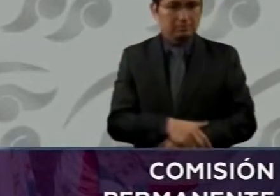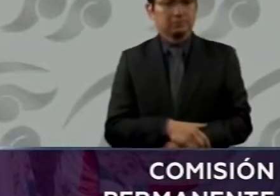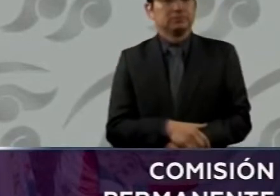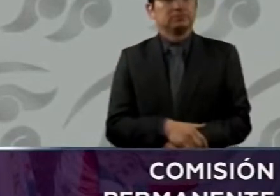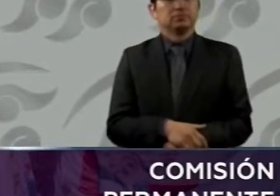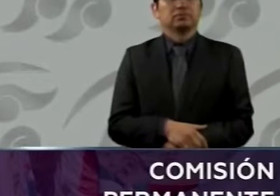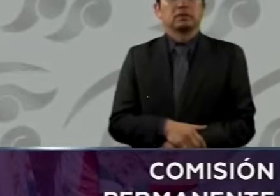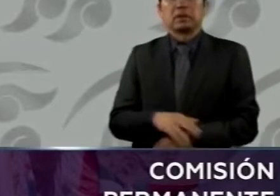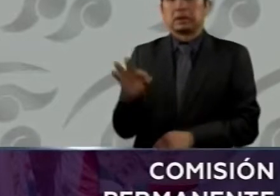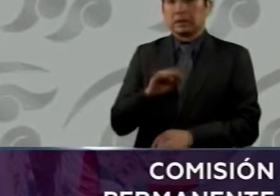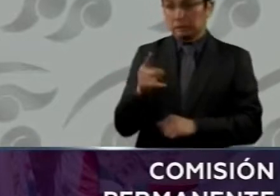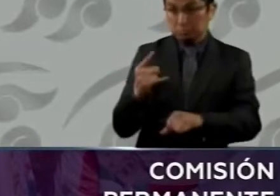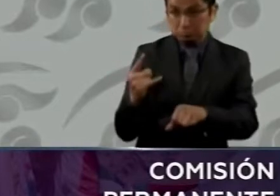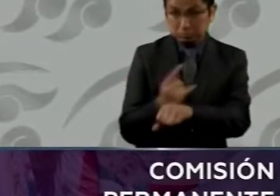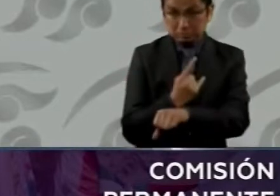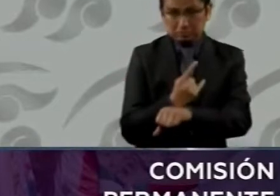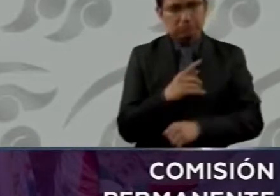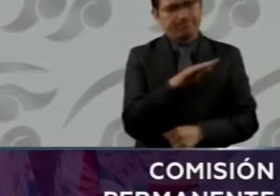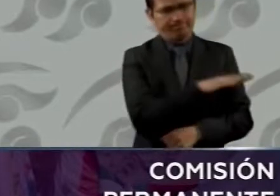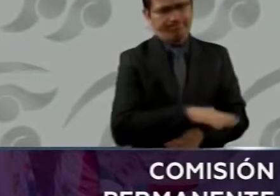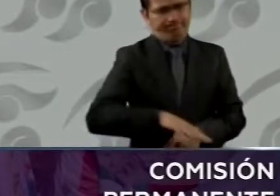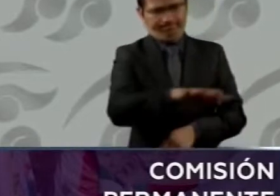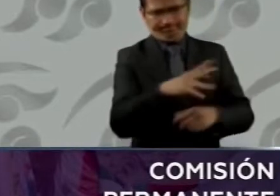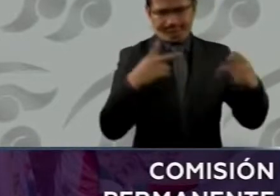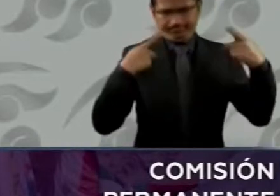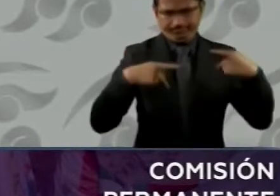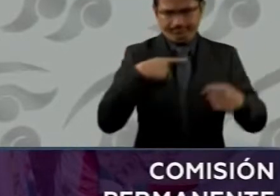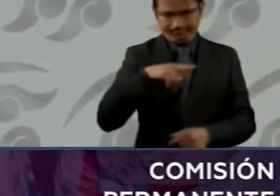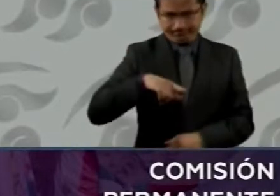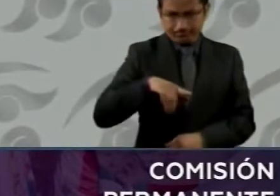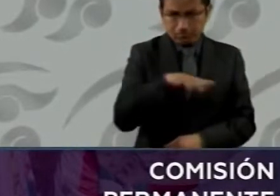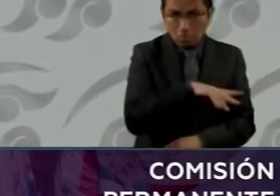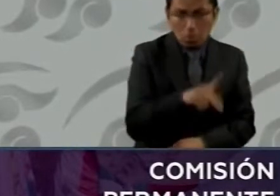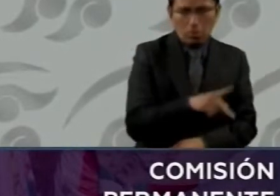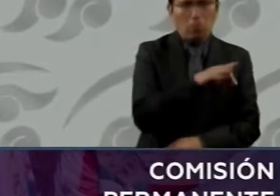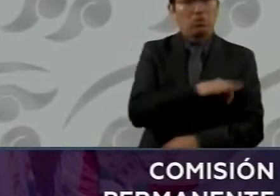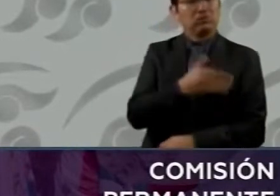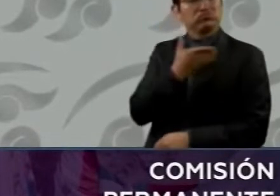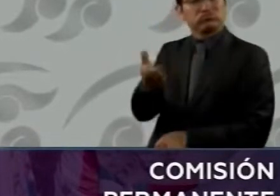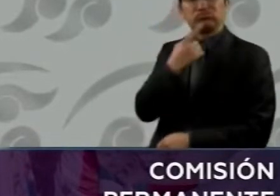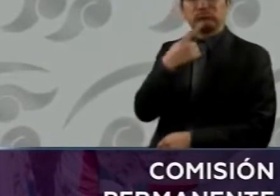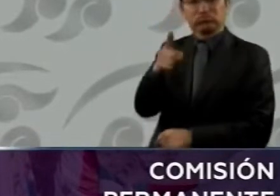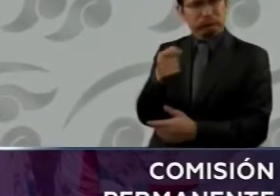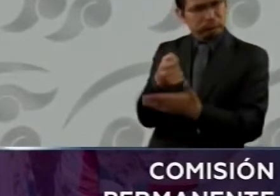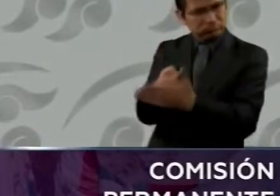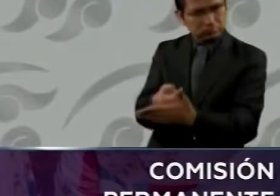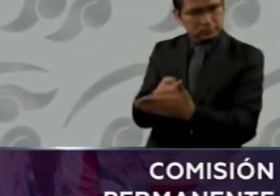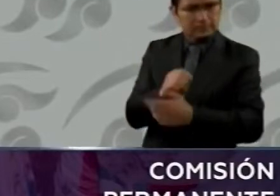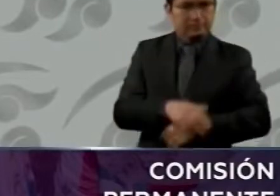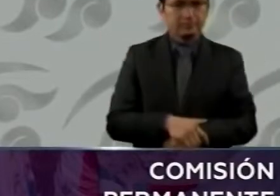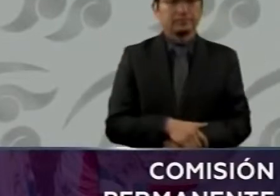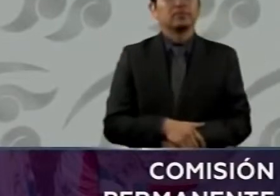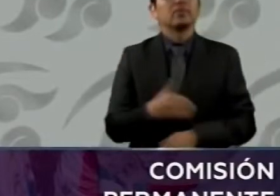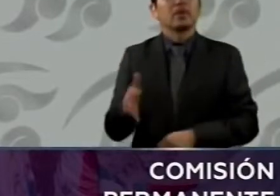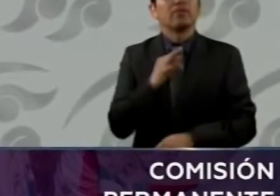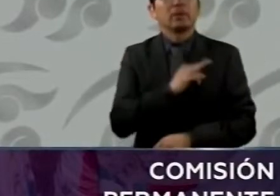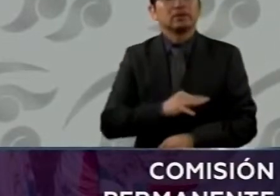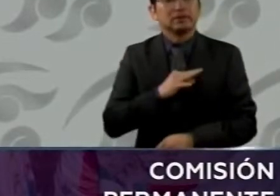Si así no lo hace, que la nación se lo demande. Felicidades, procurador. Enhorabuena.